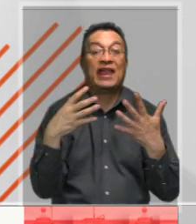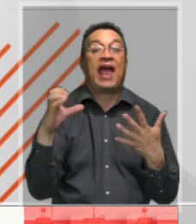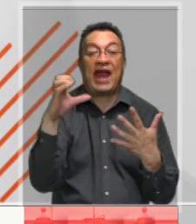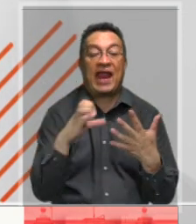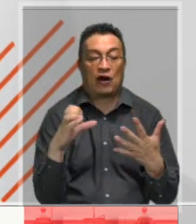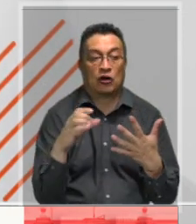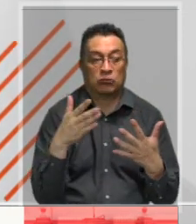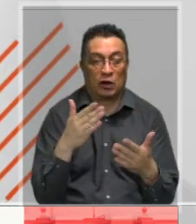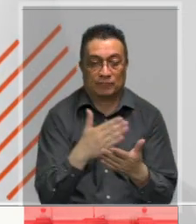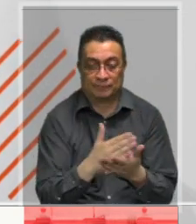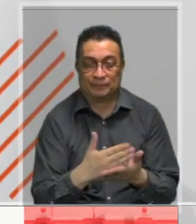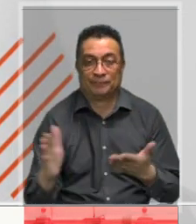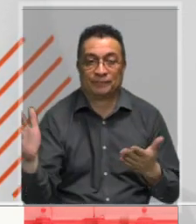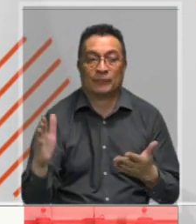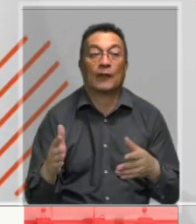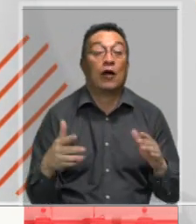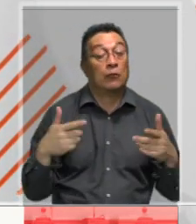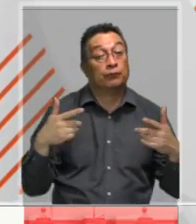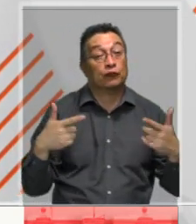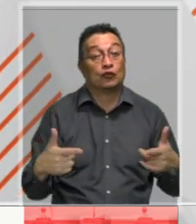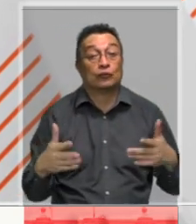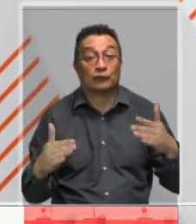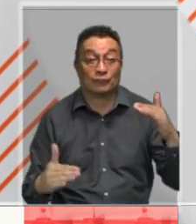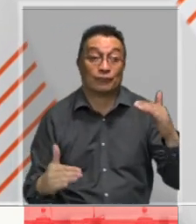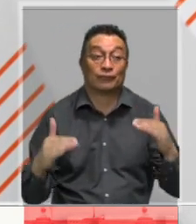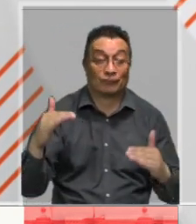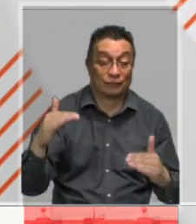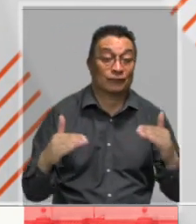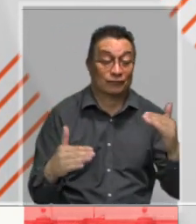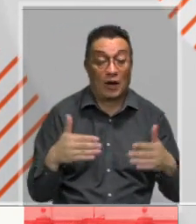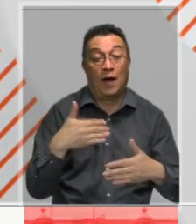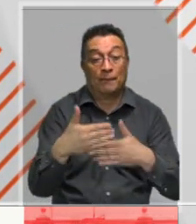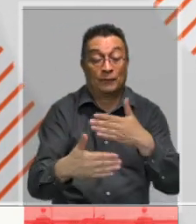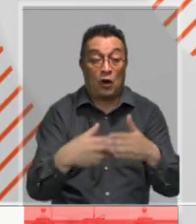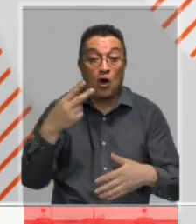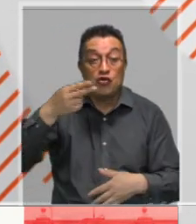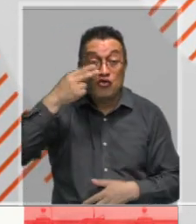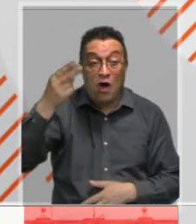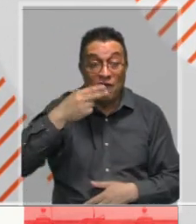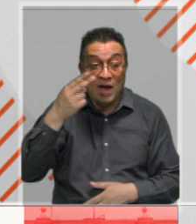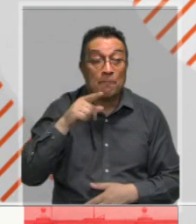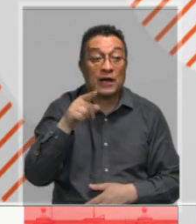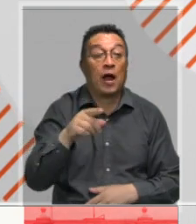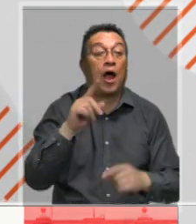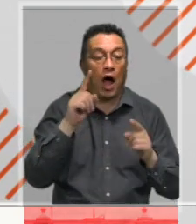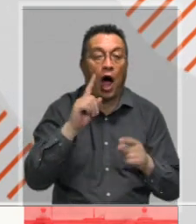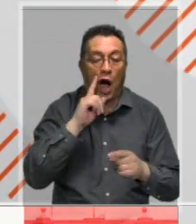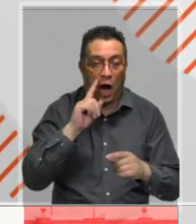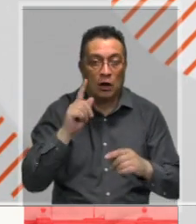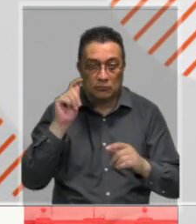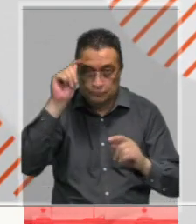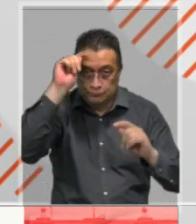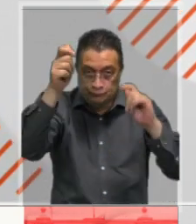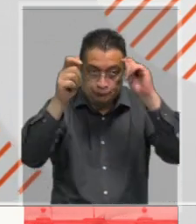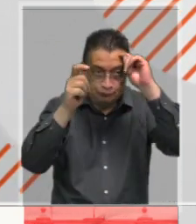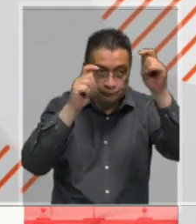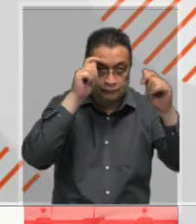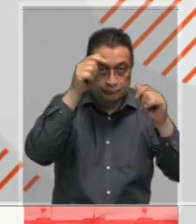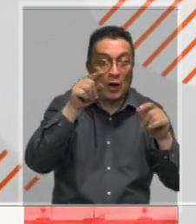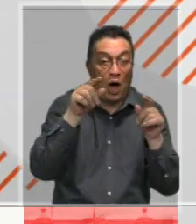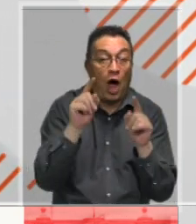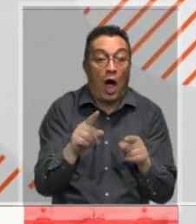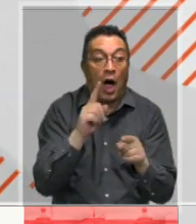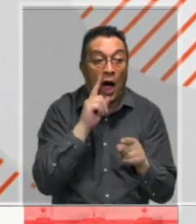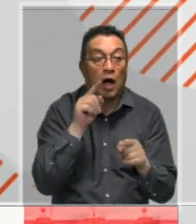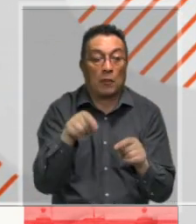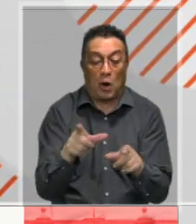plazos definitivamente están complicados. En el proceso de noviembre aparecieron creatividades. Sí, ese es el punto, porque esto entra